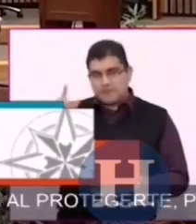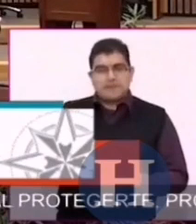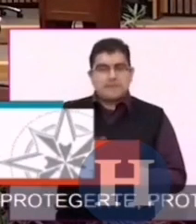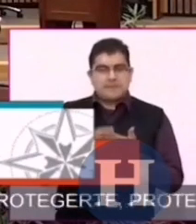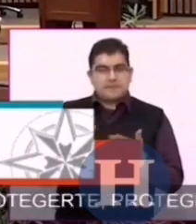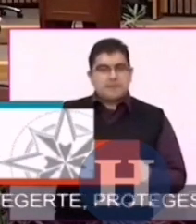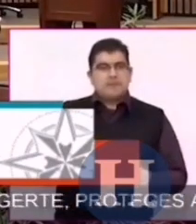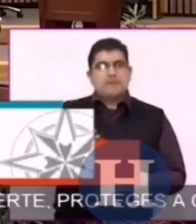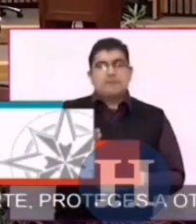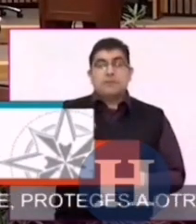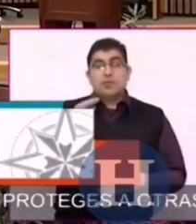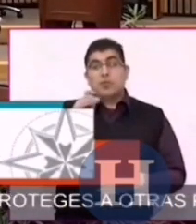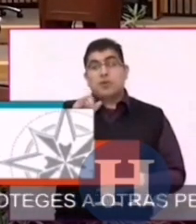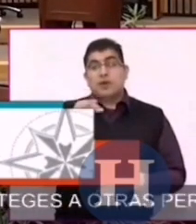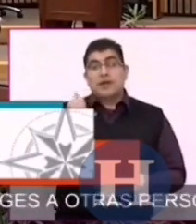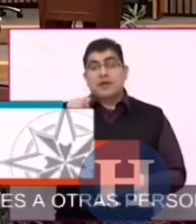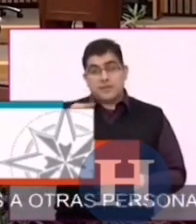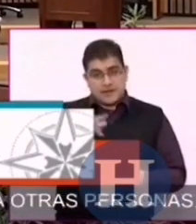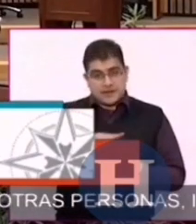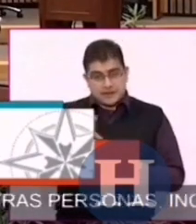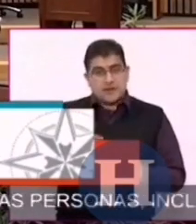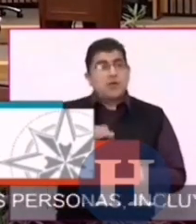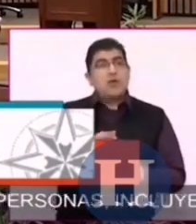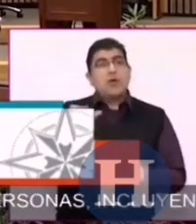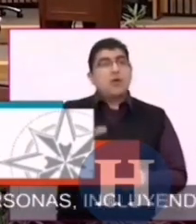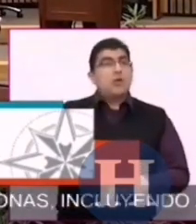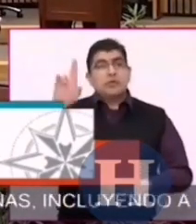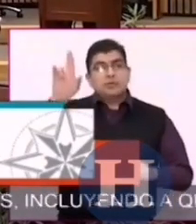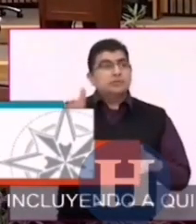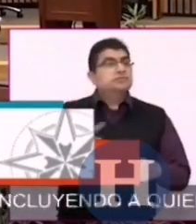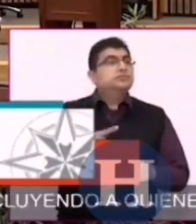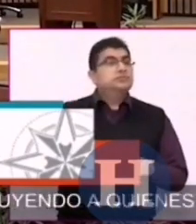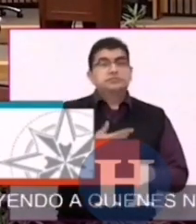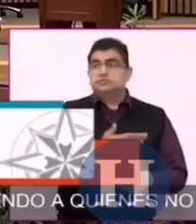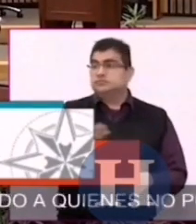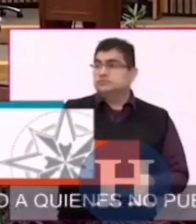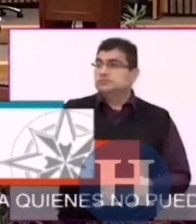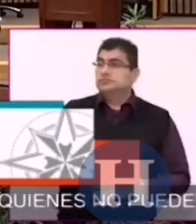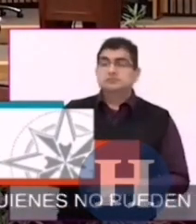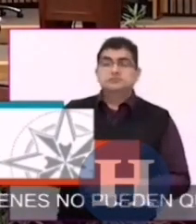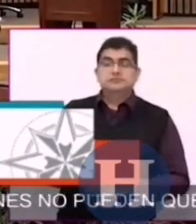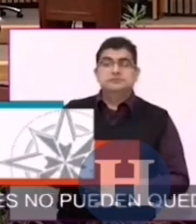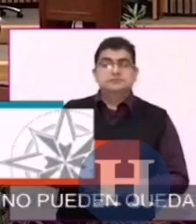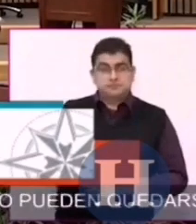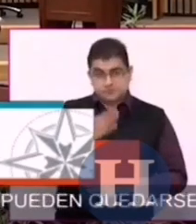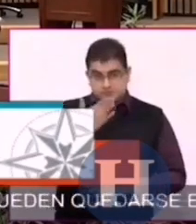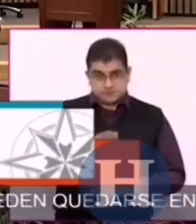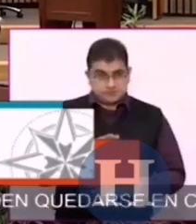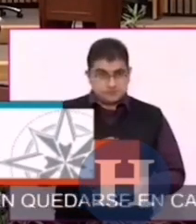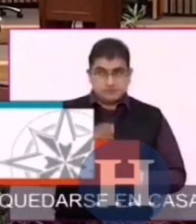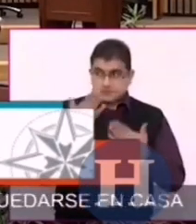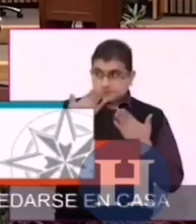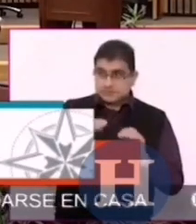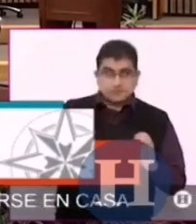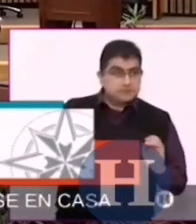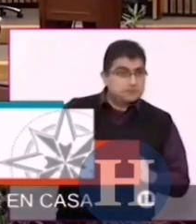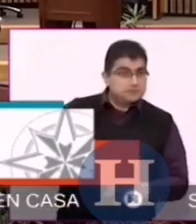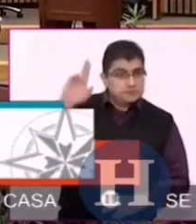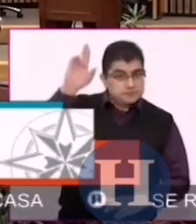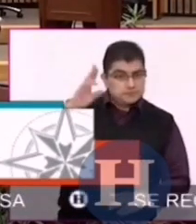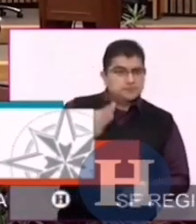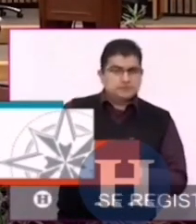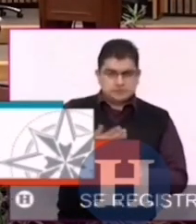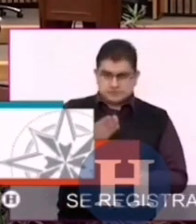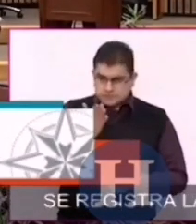algo así como 100, se identificó como parte de la comunidad LGBT. De ellos, casi 30% está en